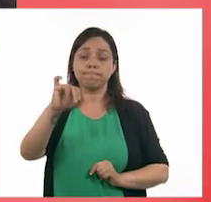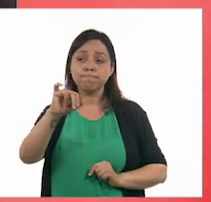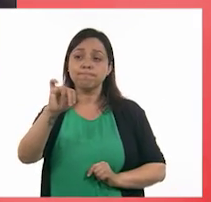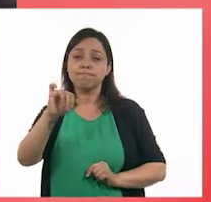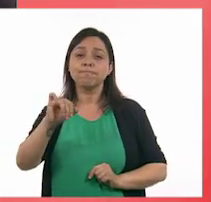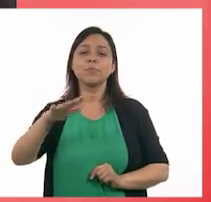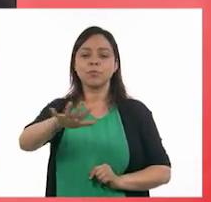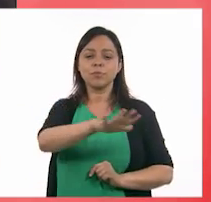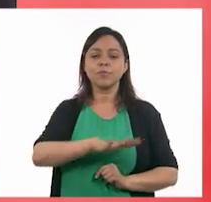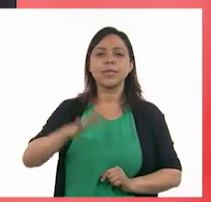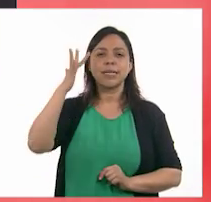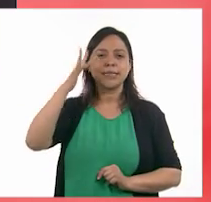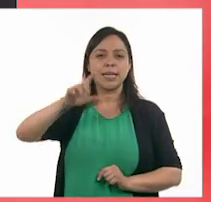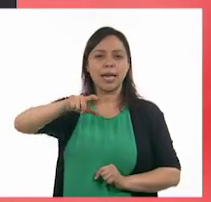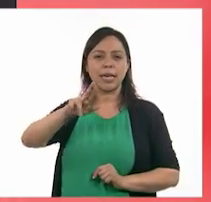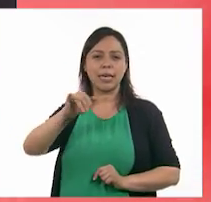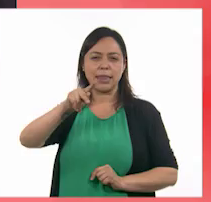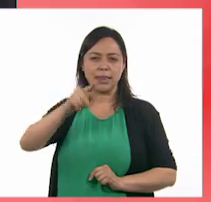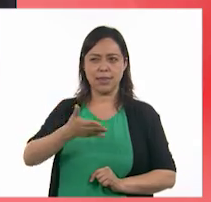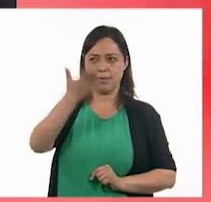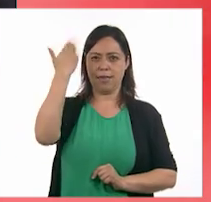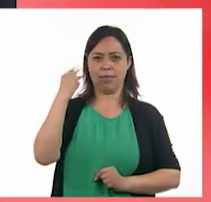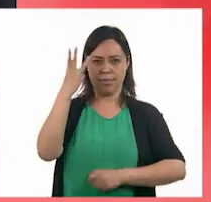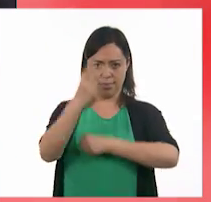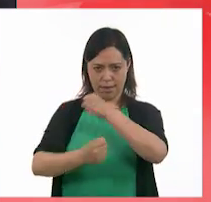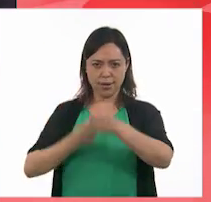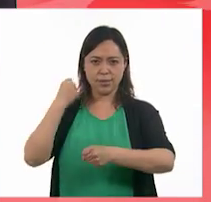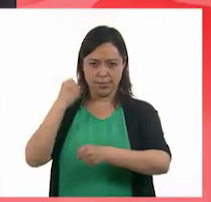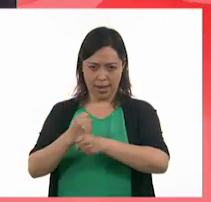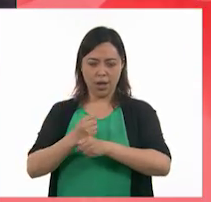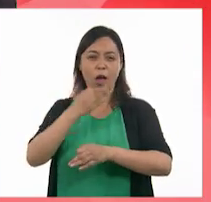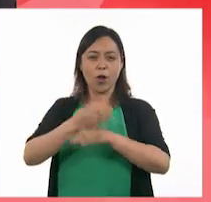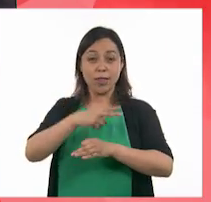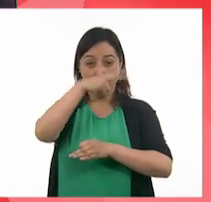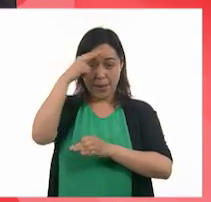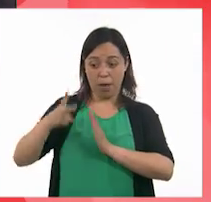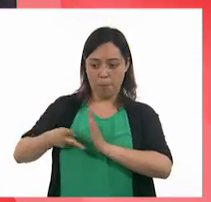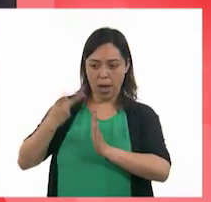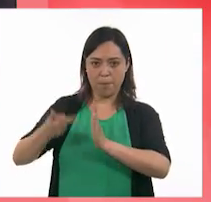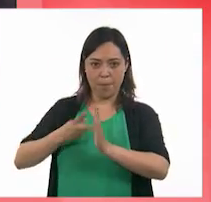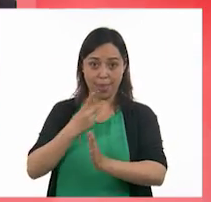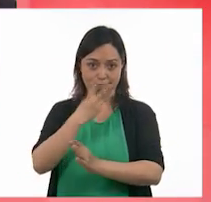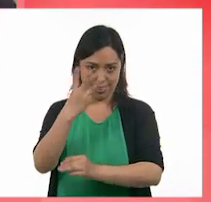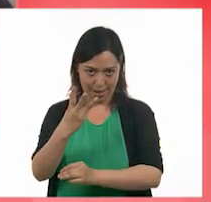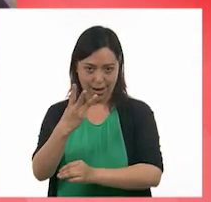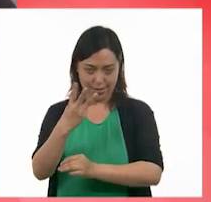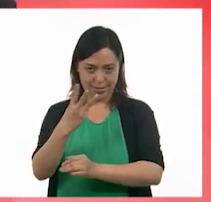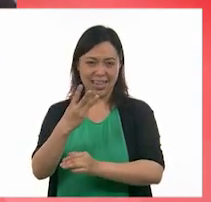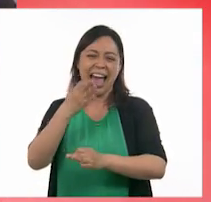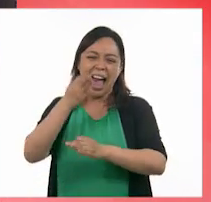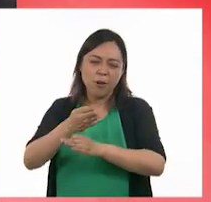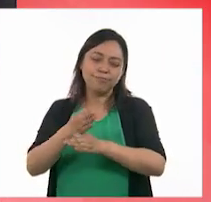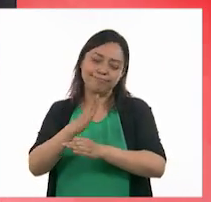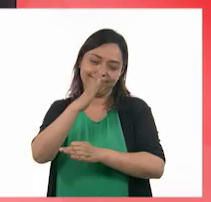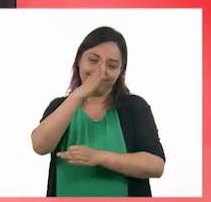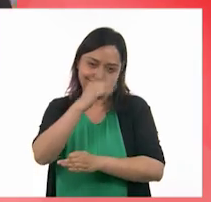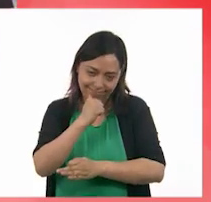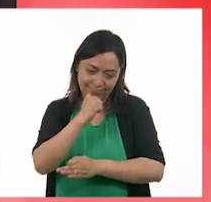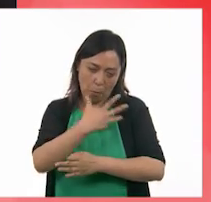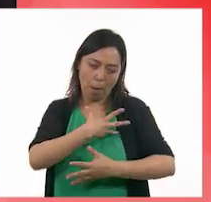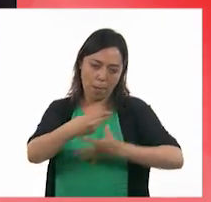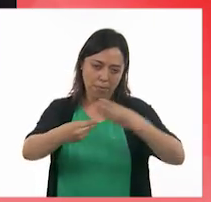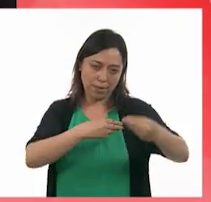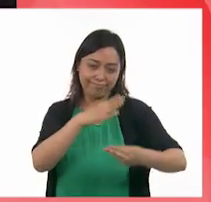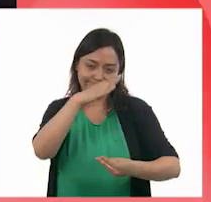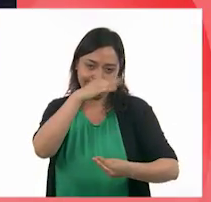San Quintín desde hace 3 años. Es el tercer verano que vamos. Bueno, ahora este verano no se pudo por el tema de la pandemia, pero